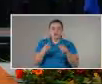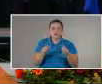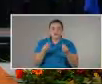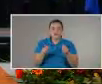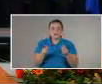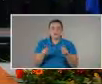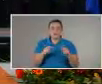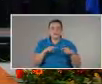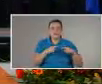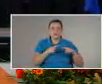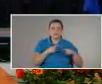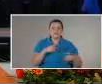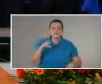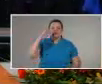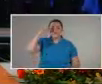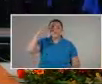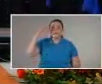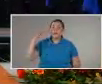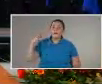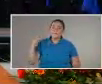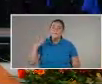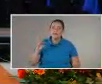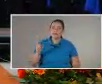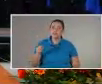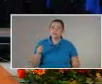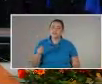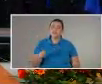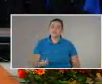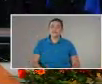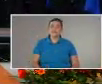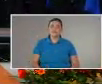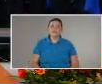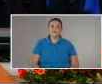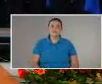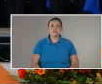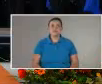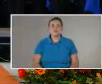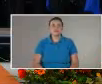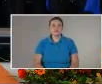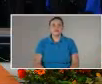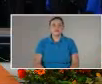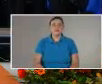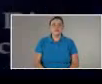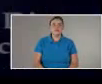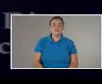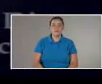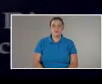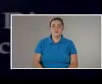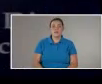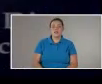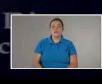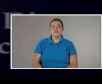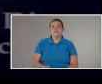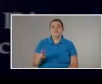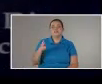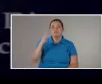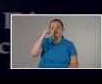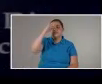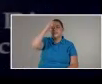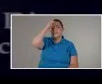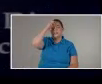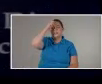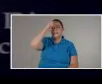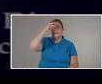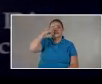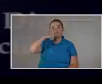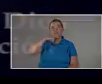¿Para qué? Mire, ¿para qué? Y lo puse así en letras grandes para que lo tuviéramos en nuestro corazón. 2 Corintios 1:3. Bendito sea